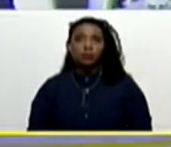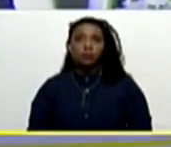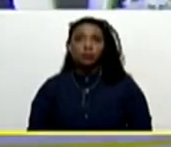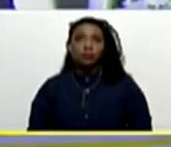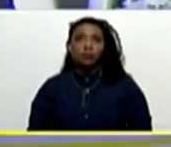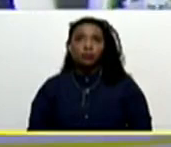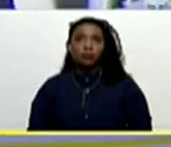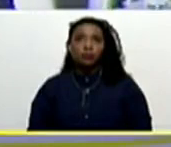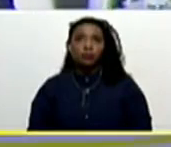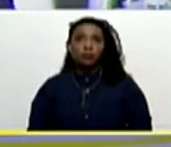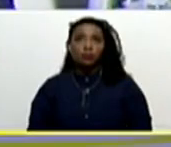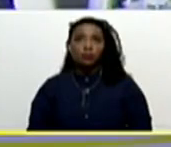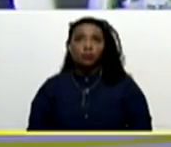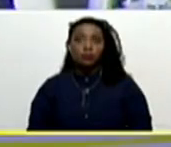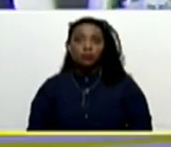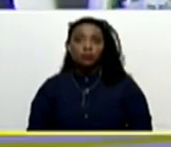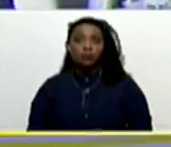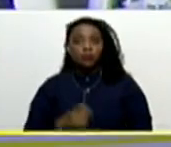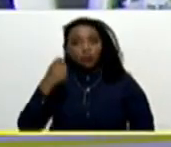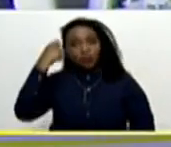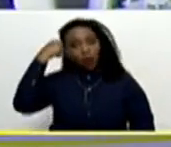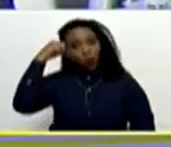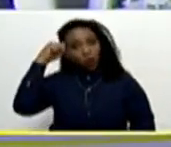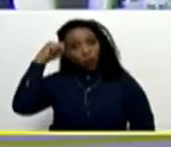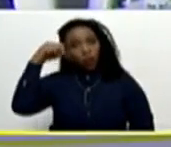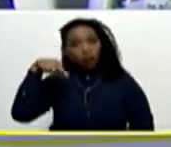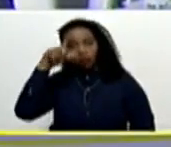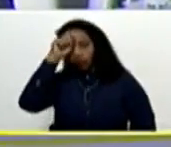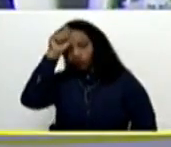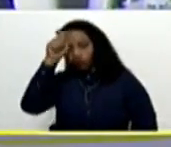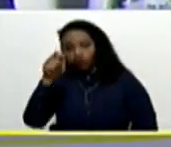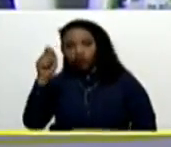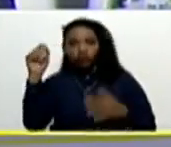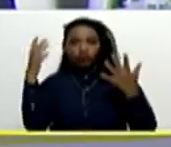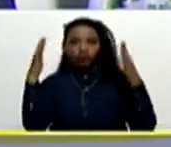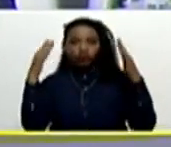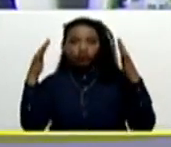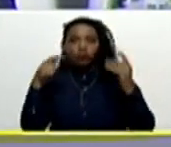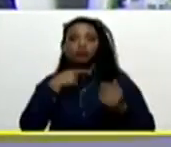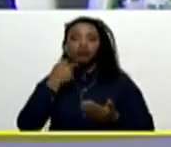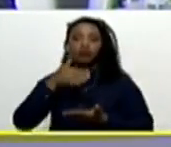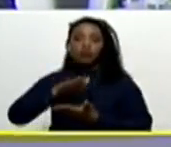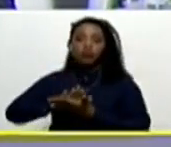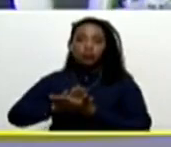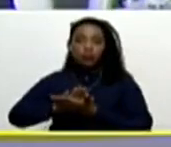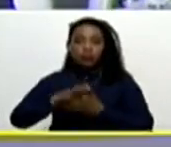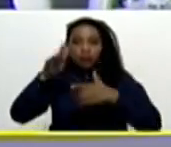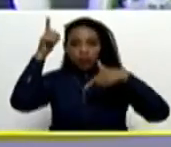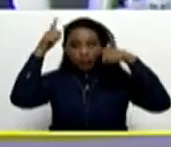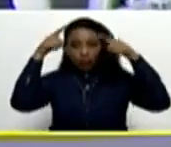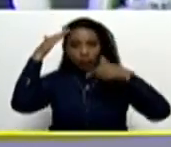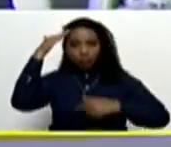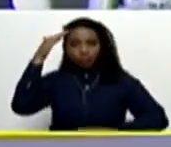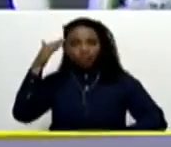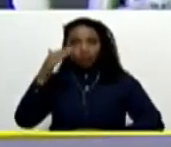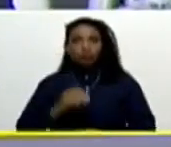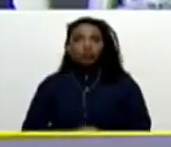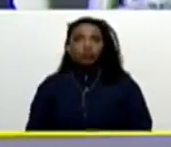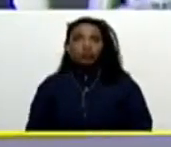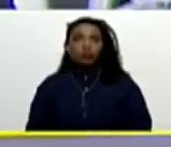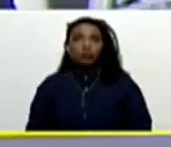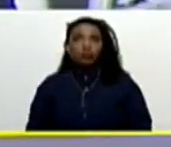Chavez. Conmemoramos este décimo aniversario de la siembra de nuestro comandante Hugo Chávez. With the clear